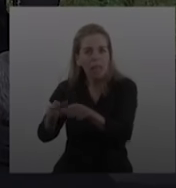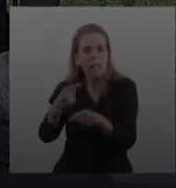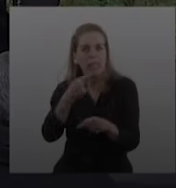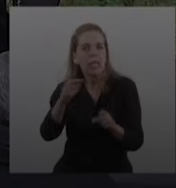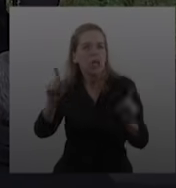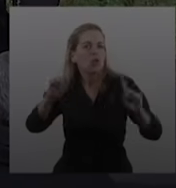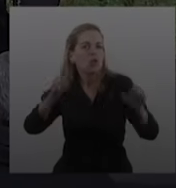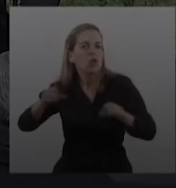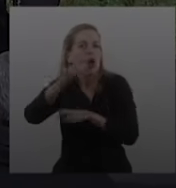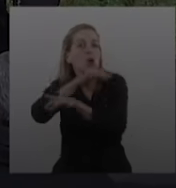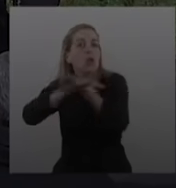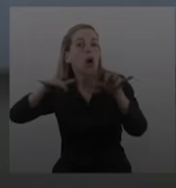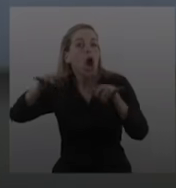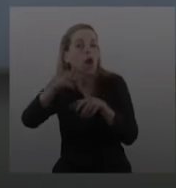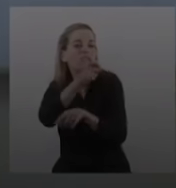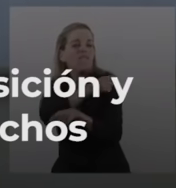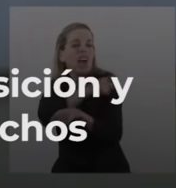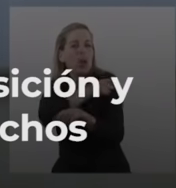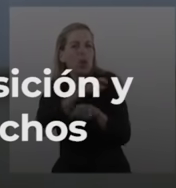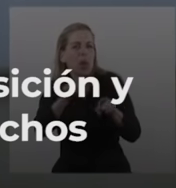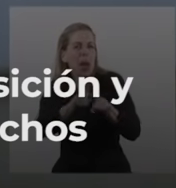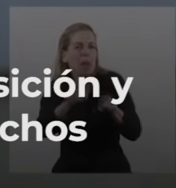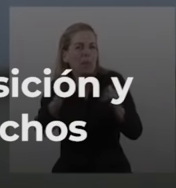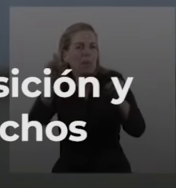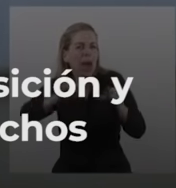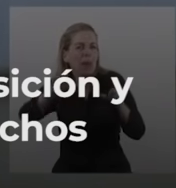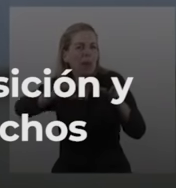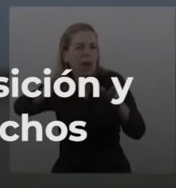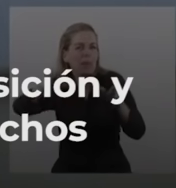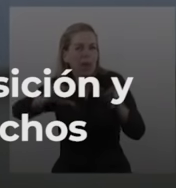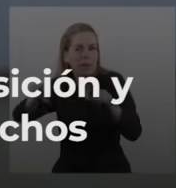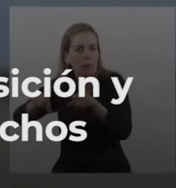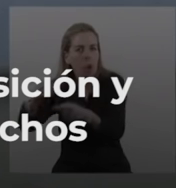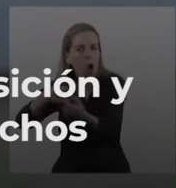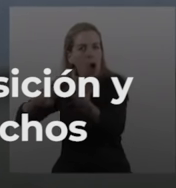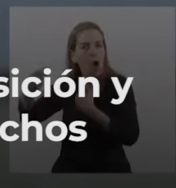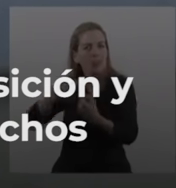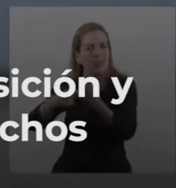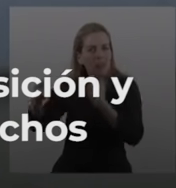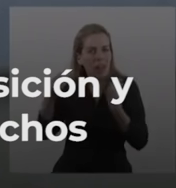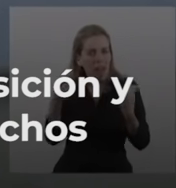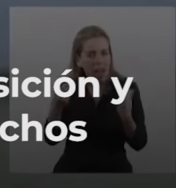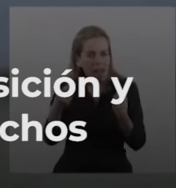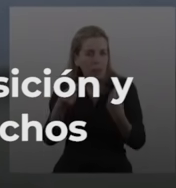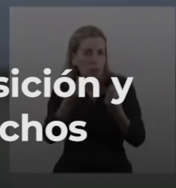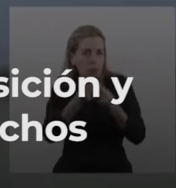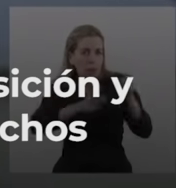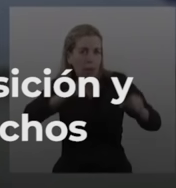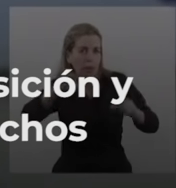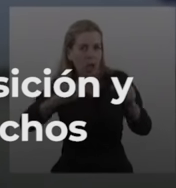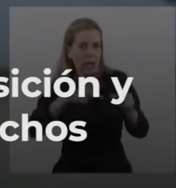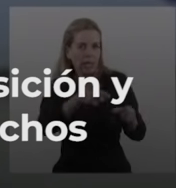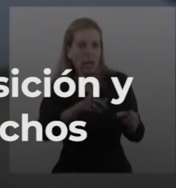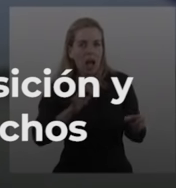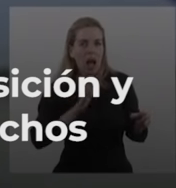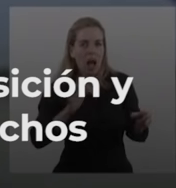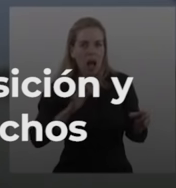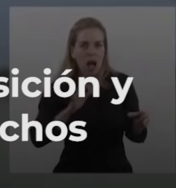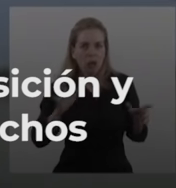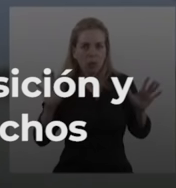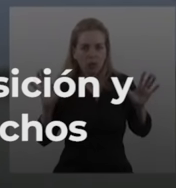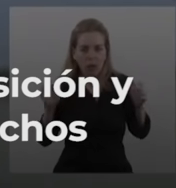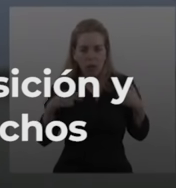había que darlas. Y asustaron a muchos argentinos y a muchas argentinas. Y nosotros fuimos con nuestra